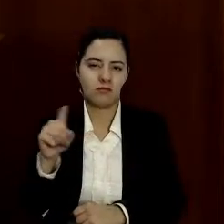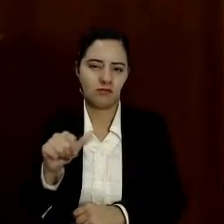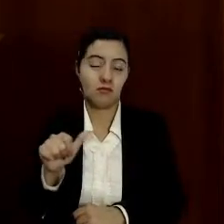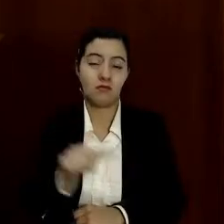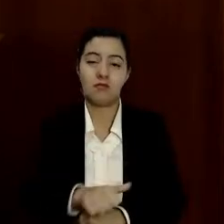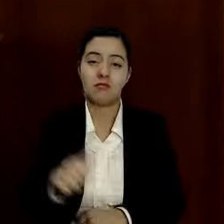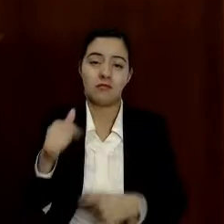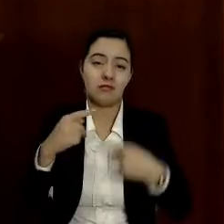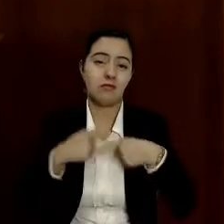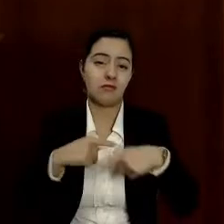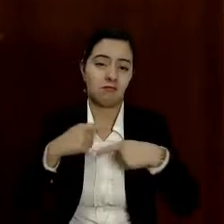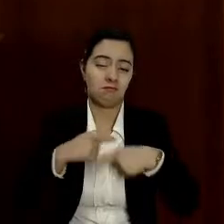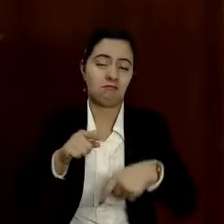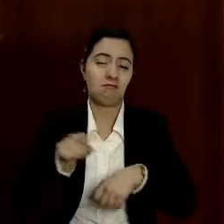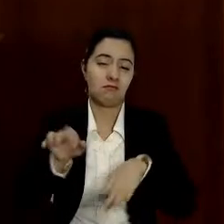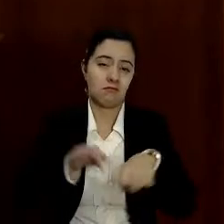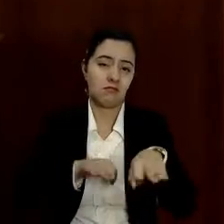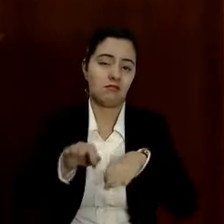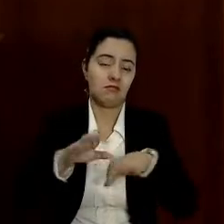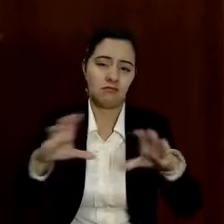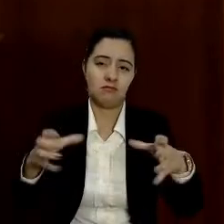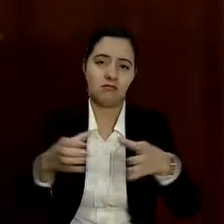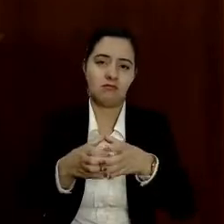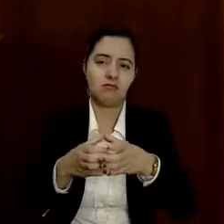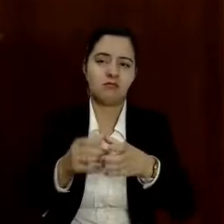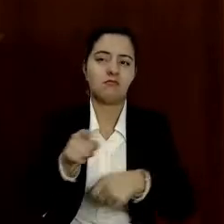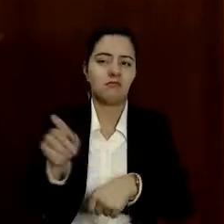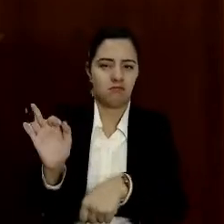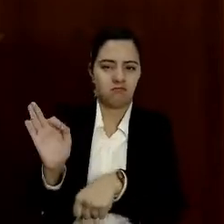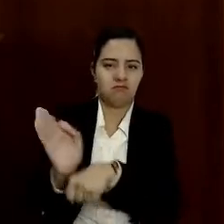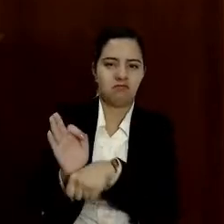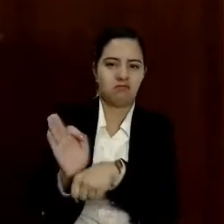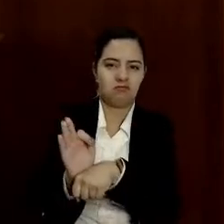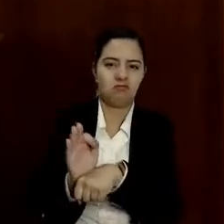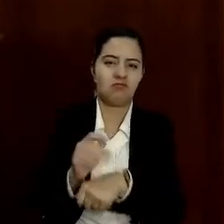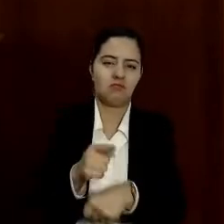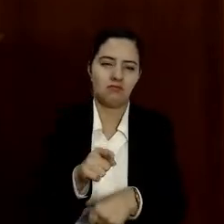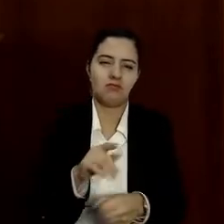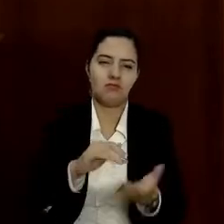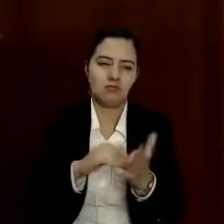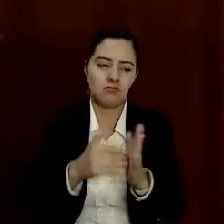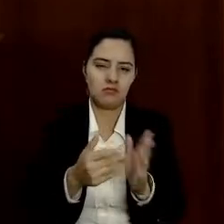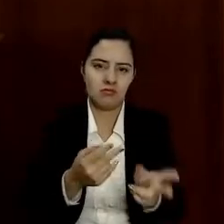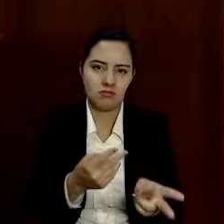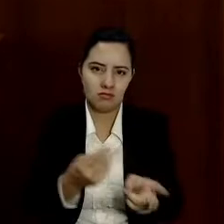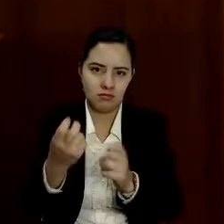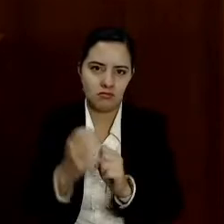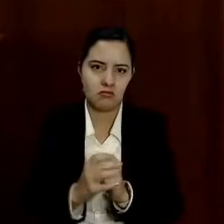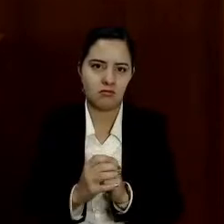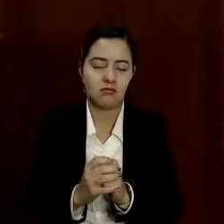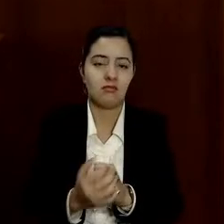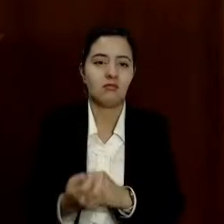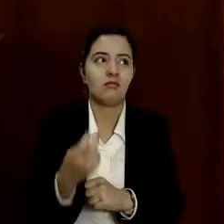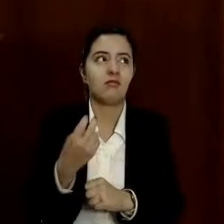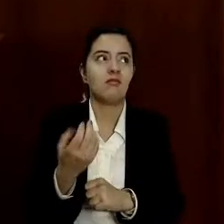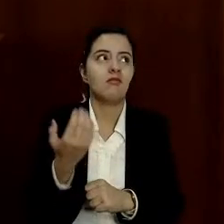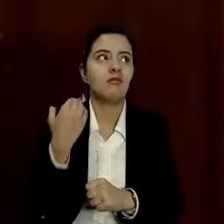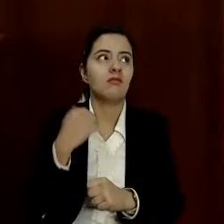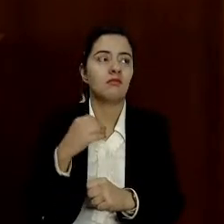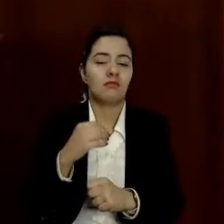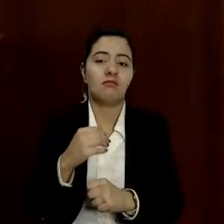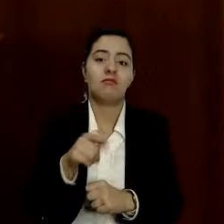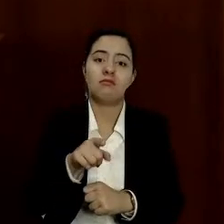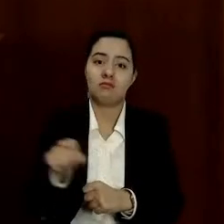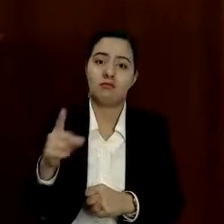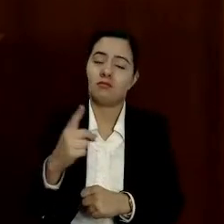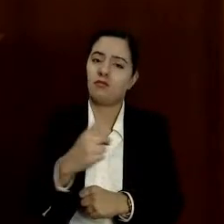que encubrieron la estafa maestra. Por lo anterior y considerando la enorme deuda